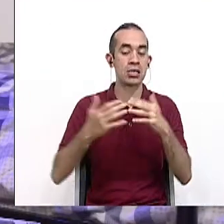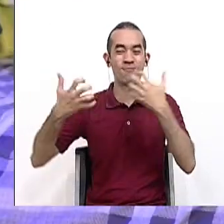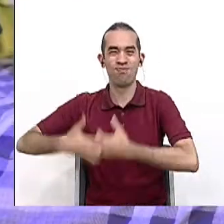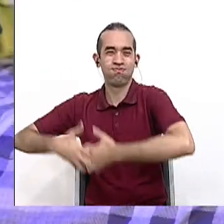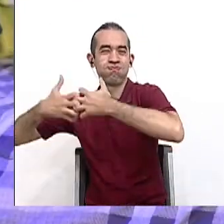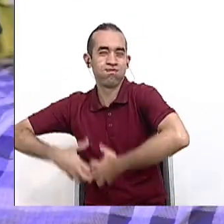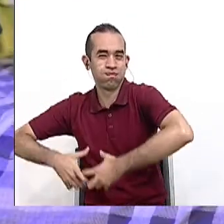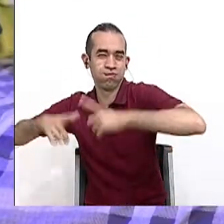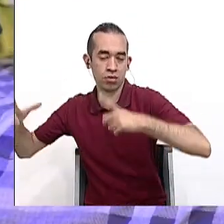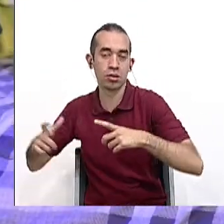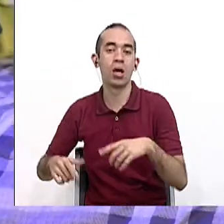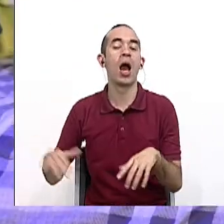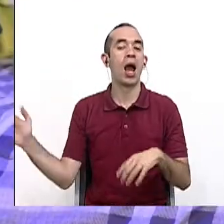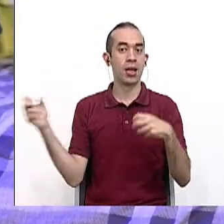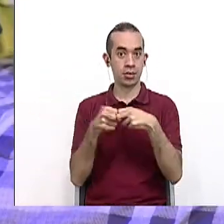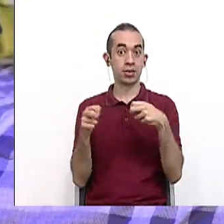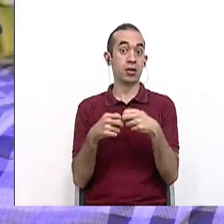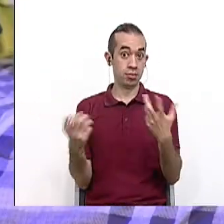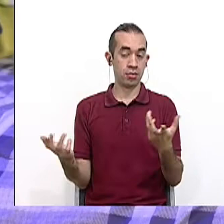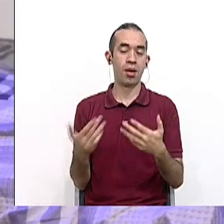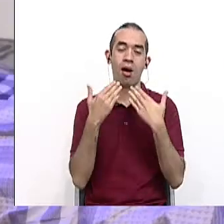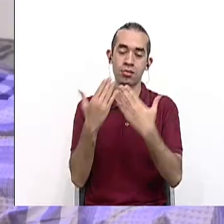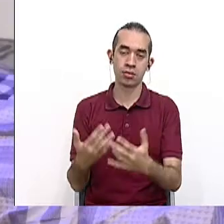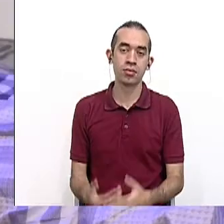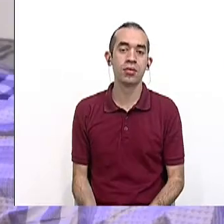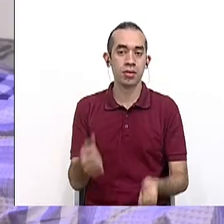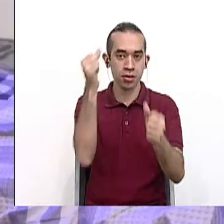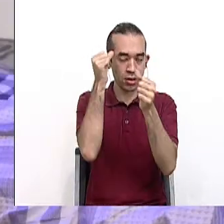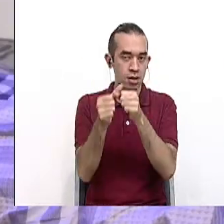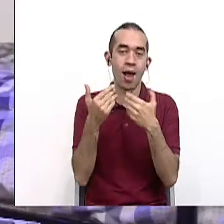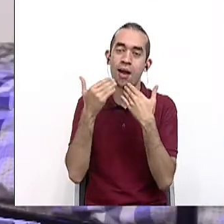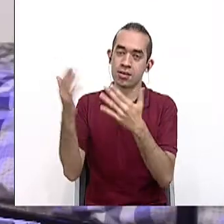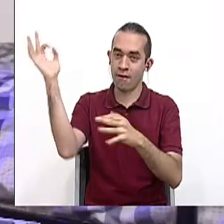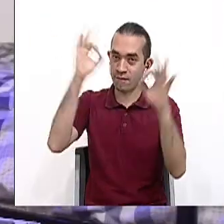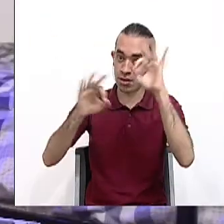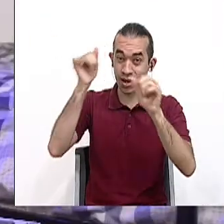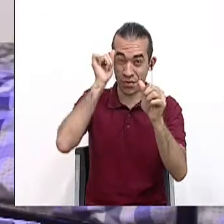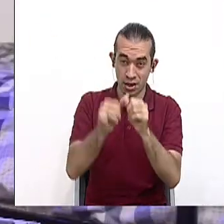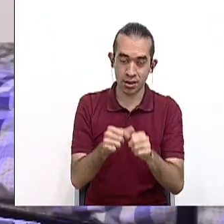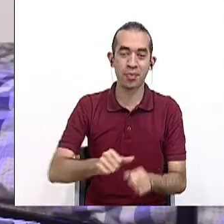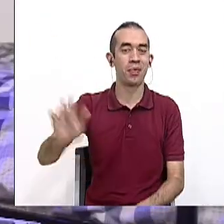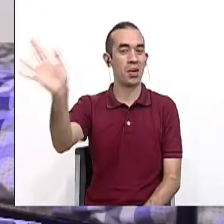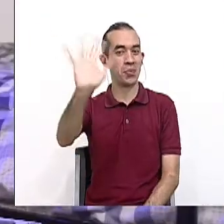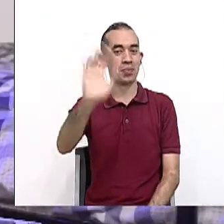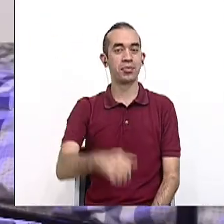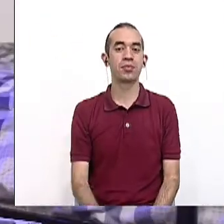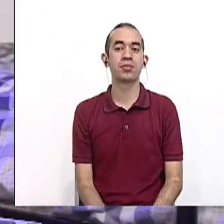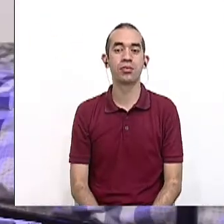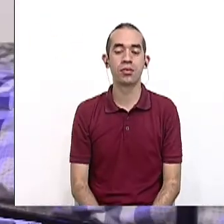electricidad. Así que recordemos que esto es gracias a la física. Hasta pronto.